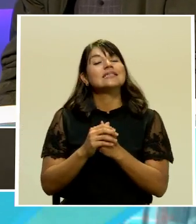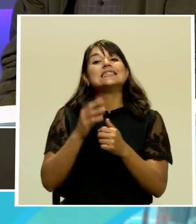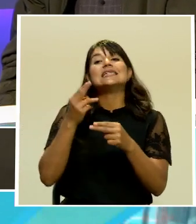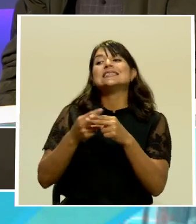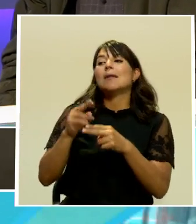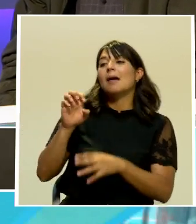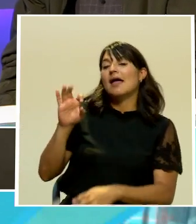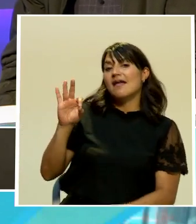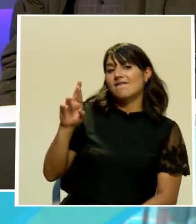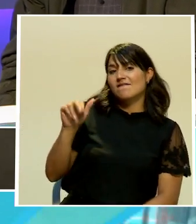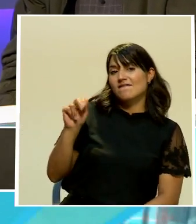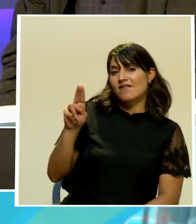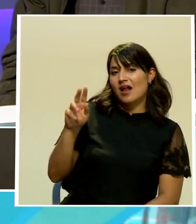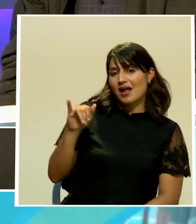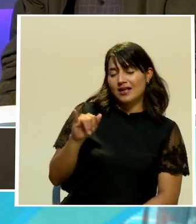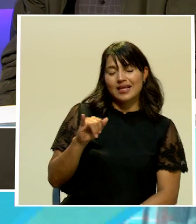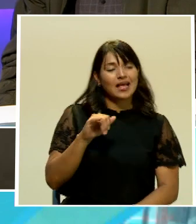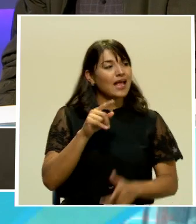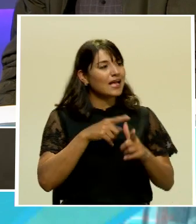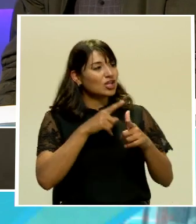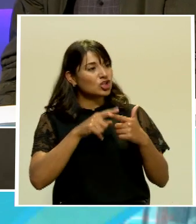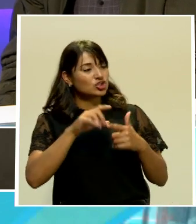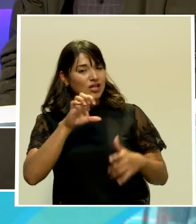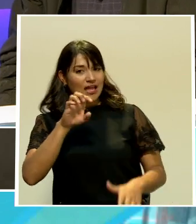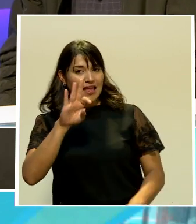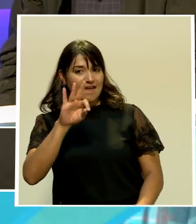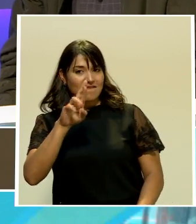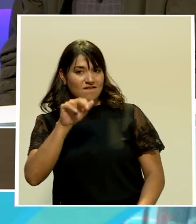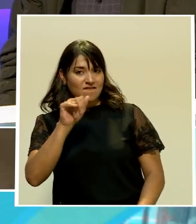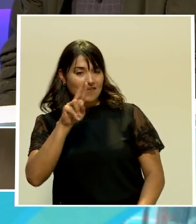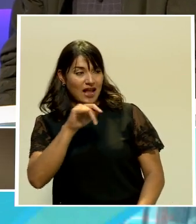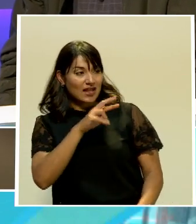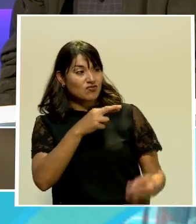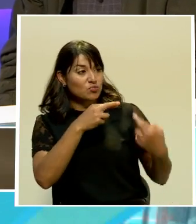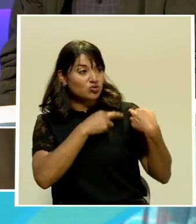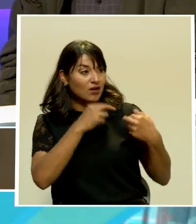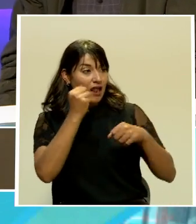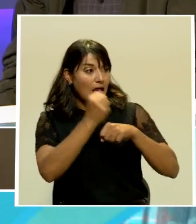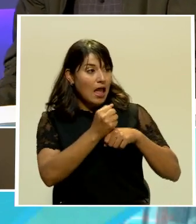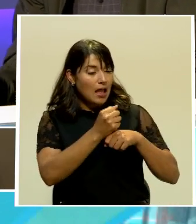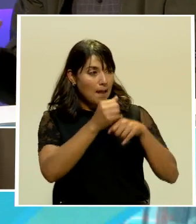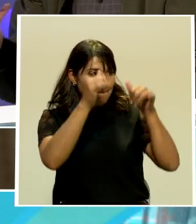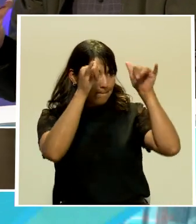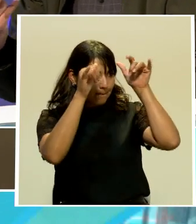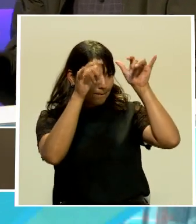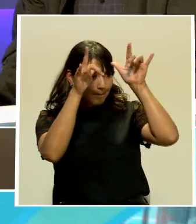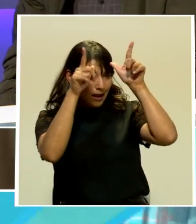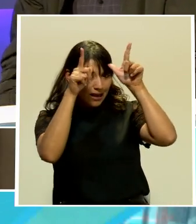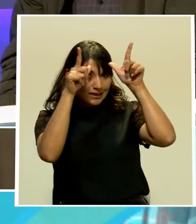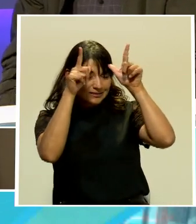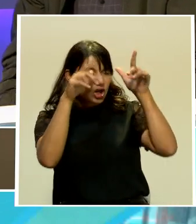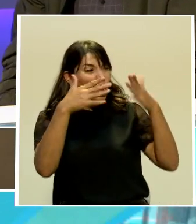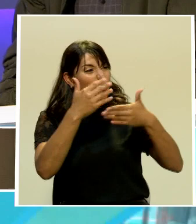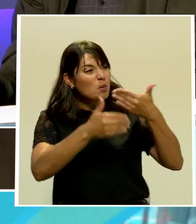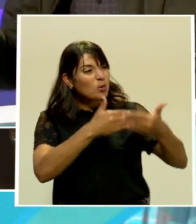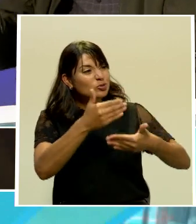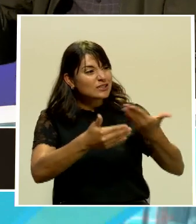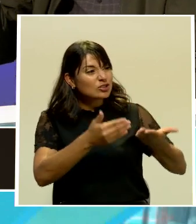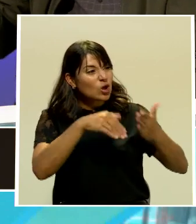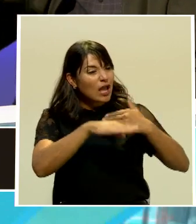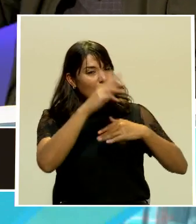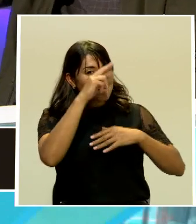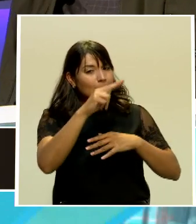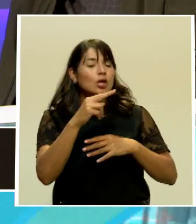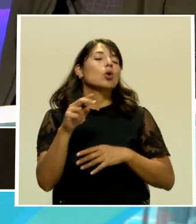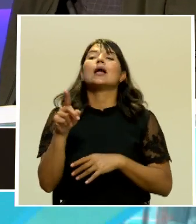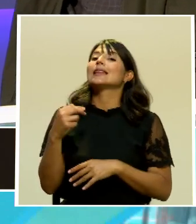carnicería. ¿Cómo mata él? ¿Cómo es el proceso en México? Él tiene dos maneras, con